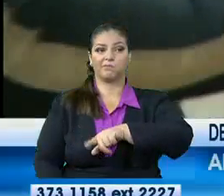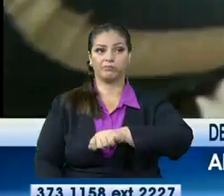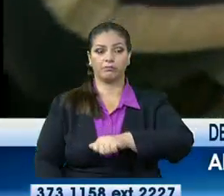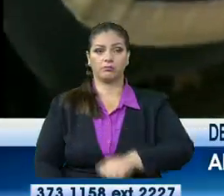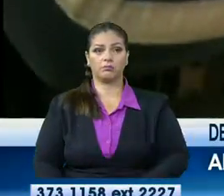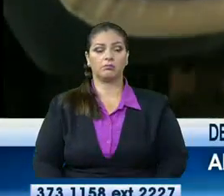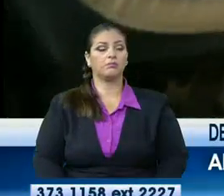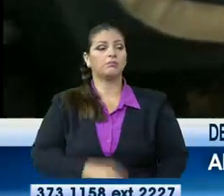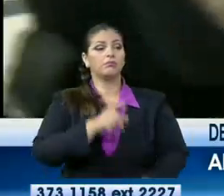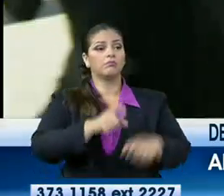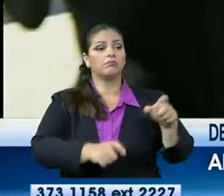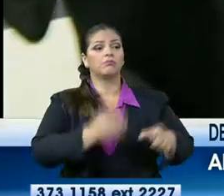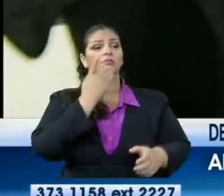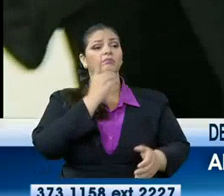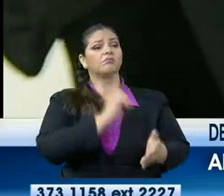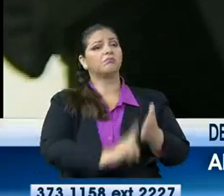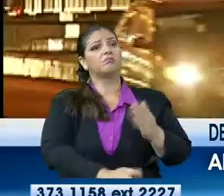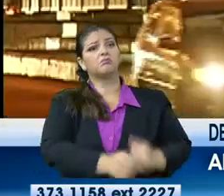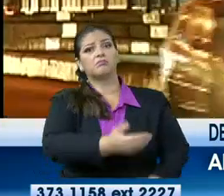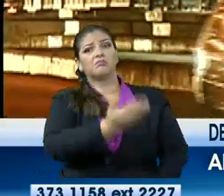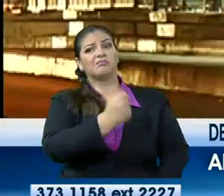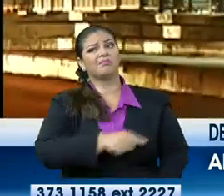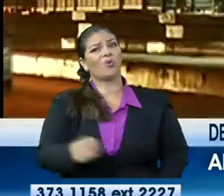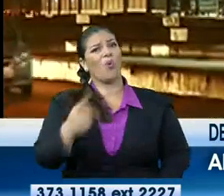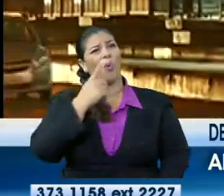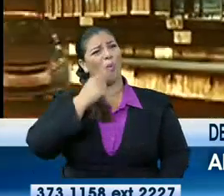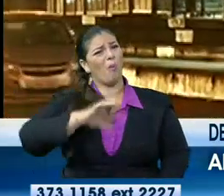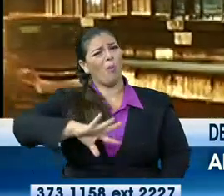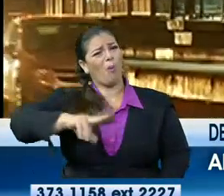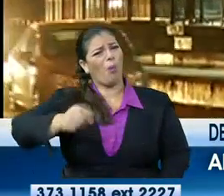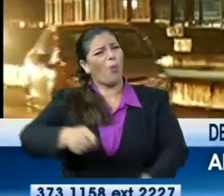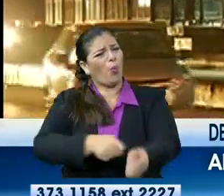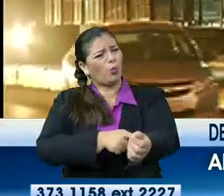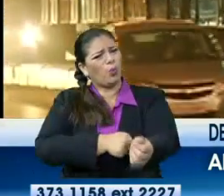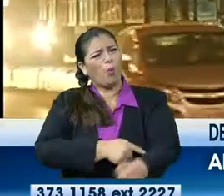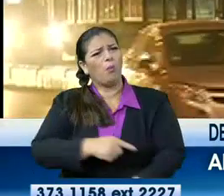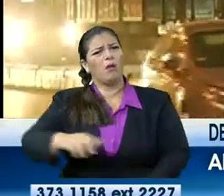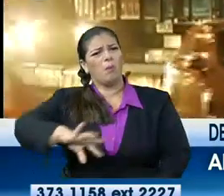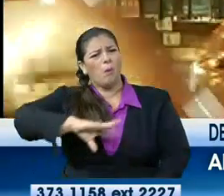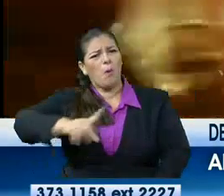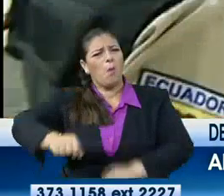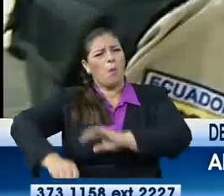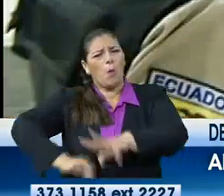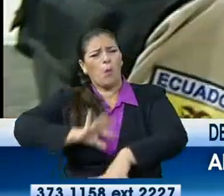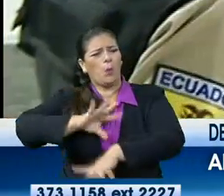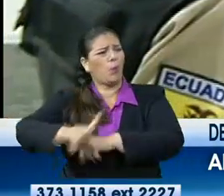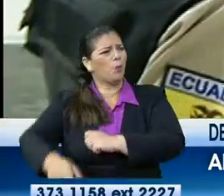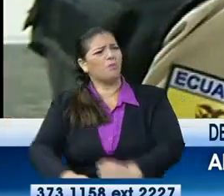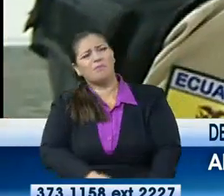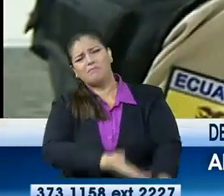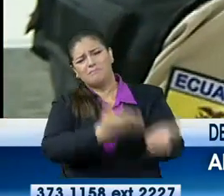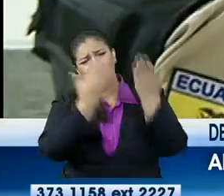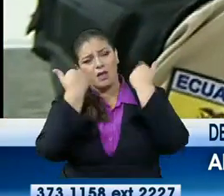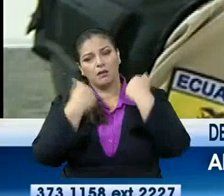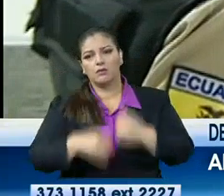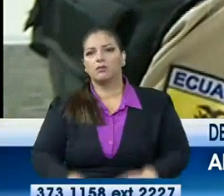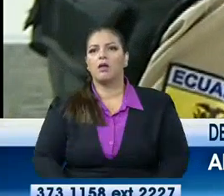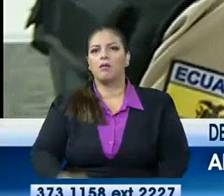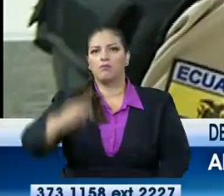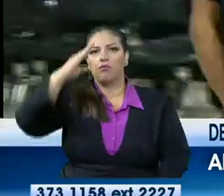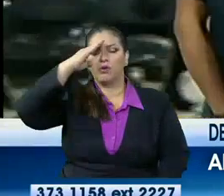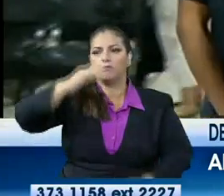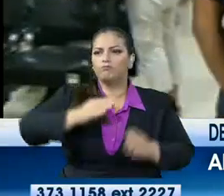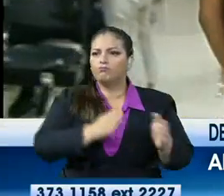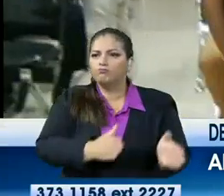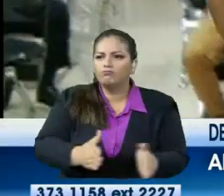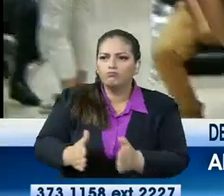fueron atracadas por sujetos desconocidos en los exteriores de una de las paradas de la Metrovía, se implementaron acciones para capturar a aquellos que rompían